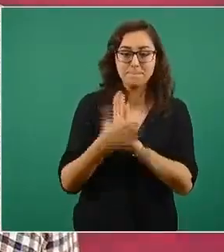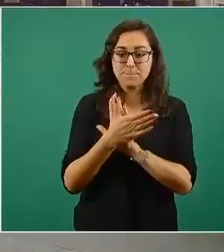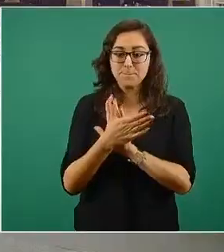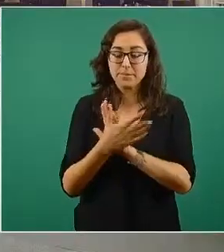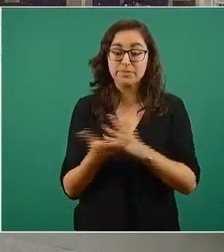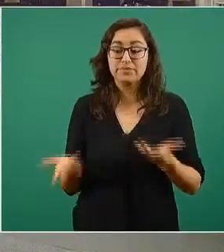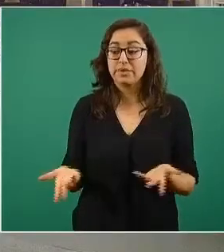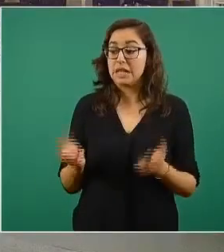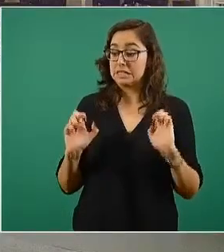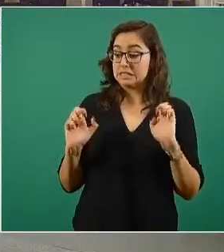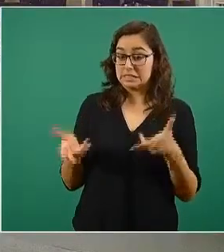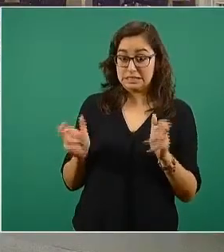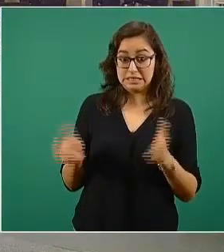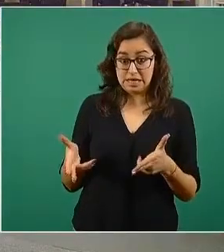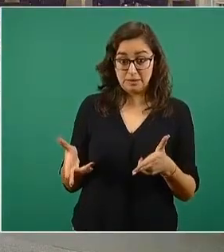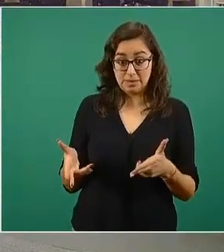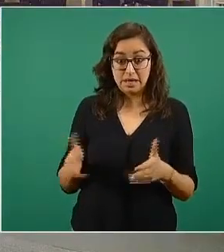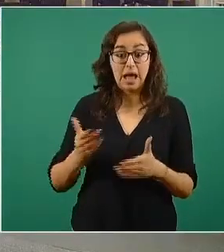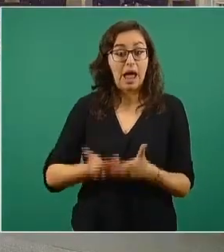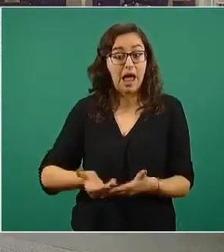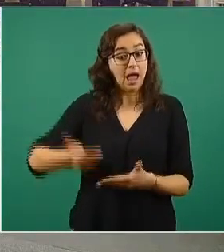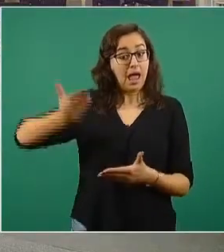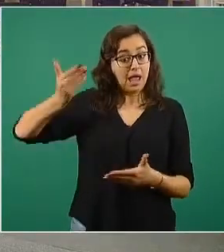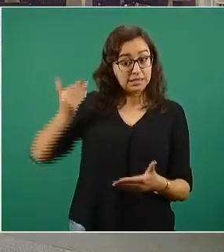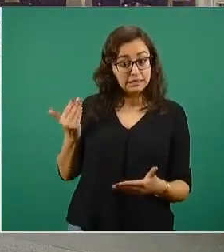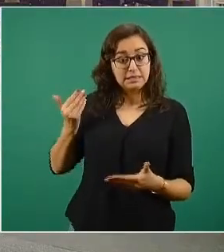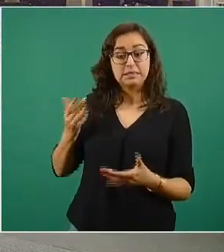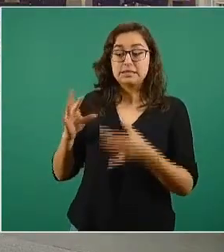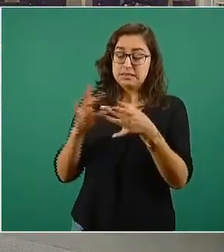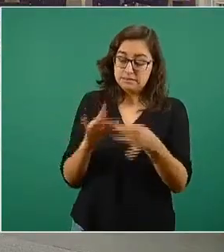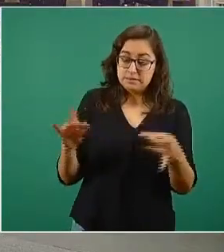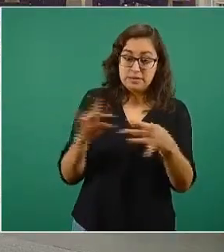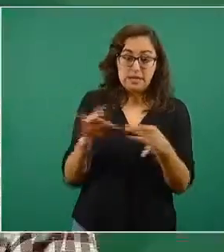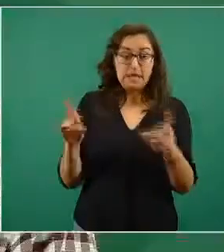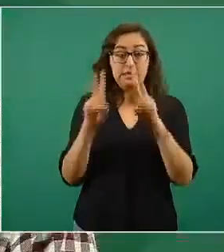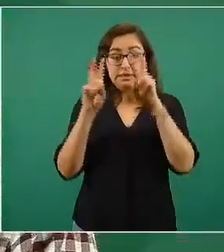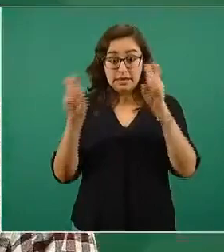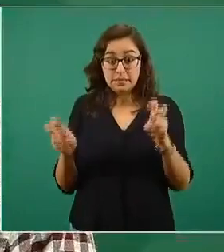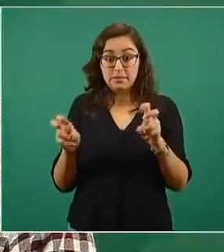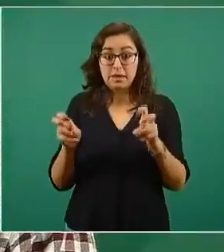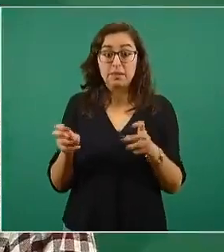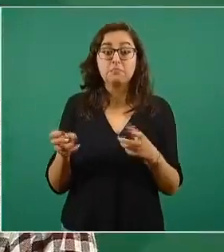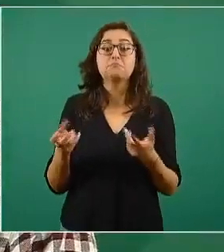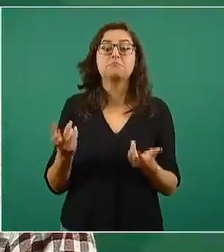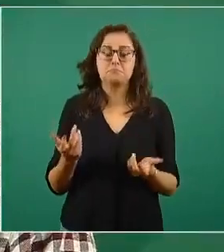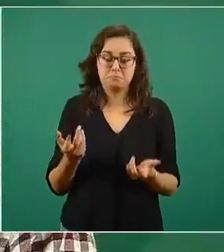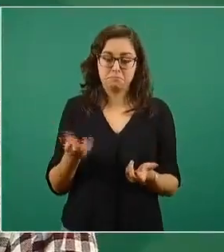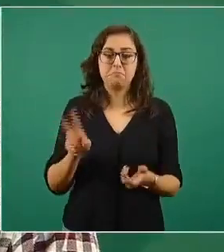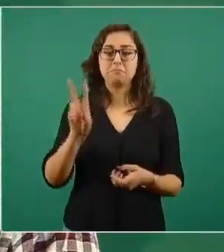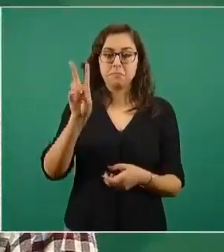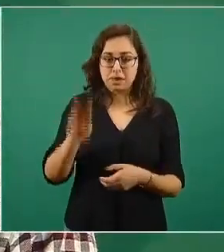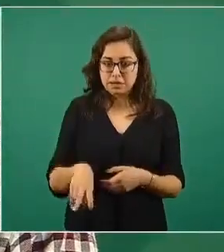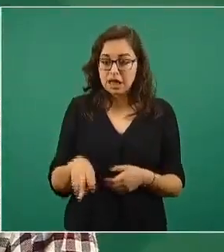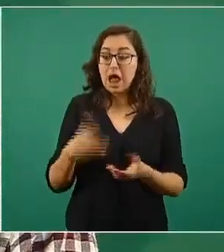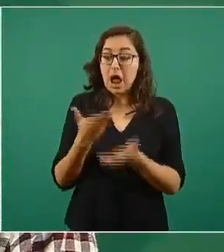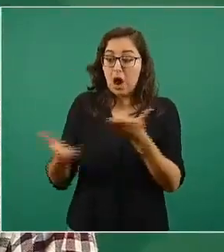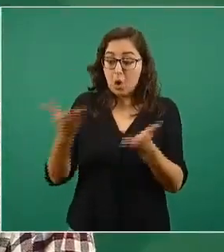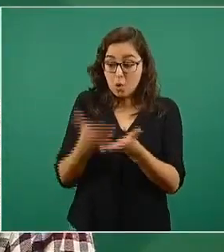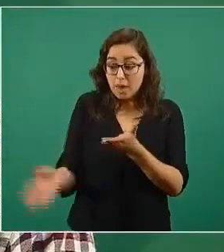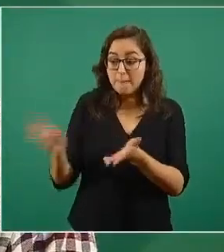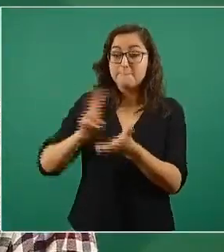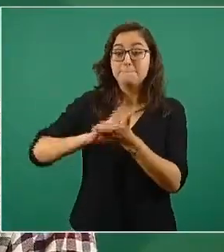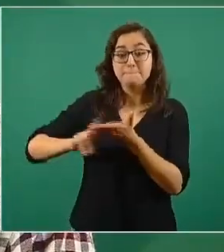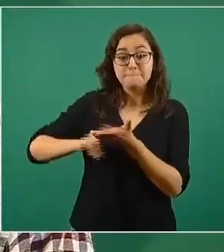Respecto a Chiapas, como mencioné al presentar el programa de vacunación, ciertamente al pasar a semáforo